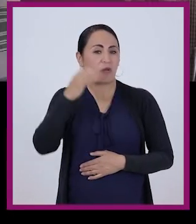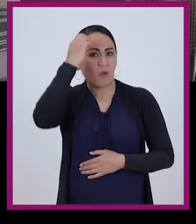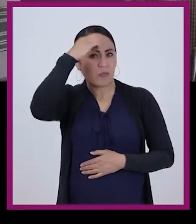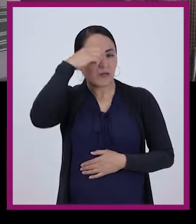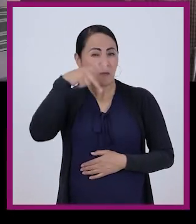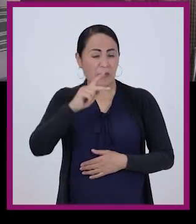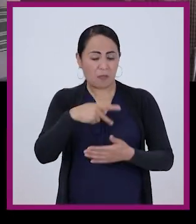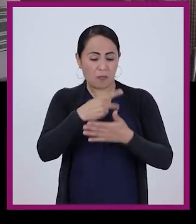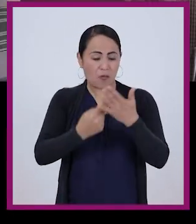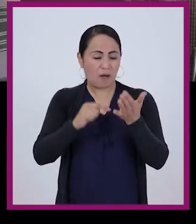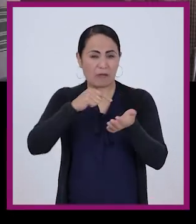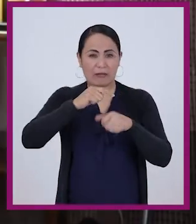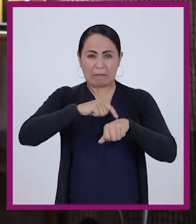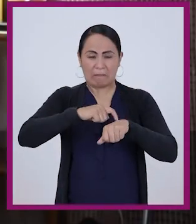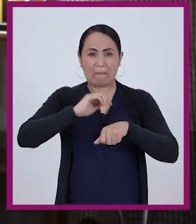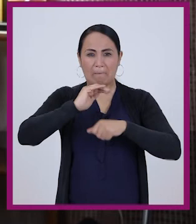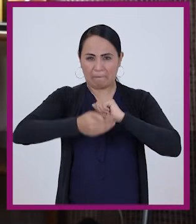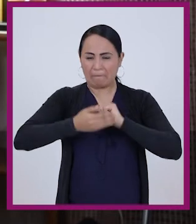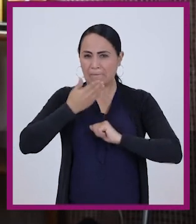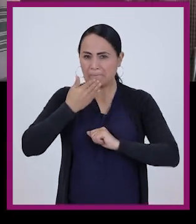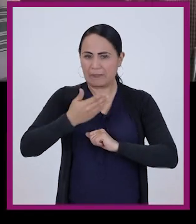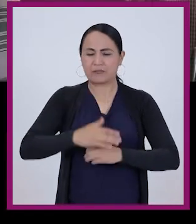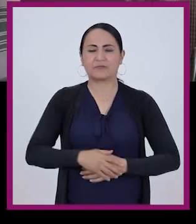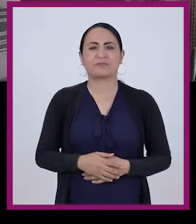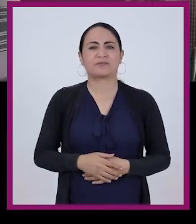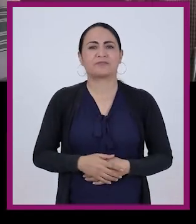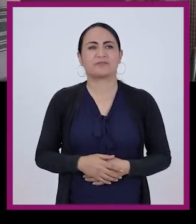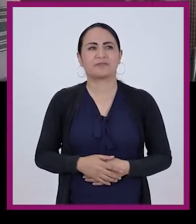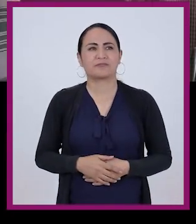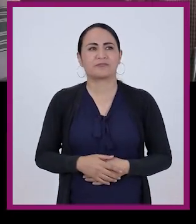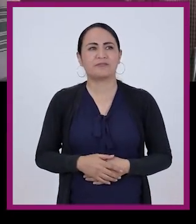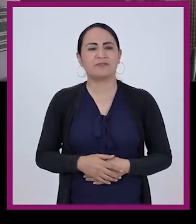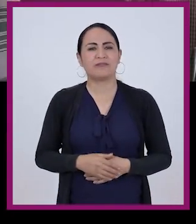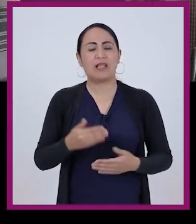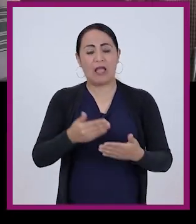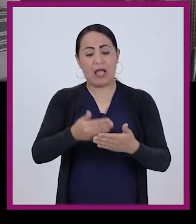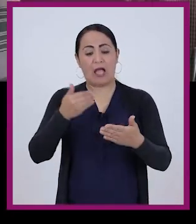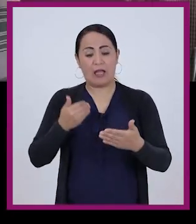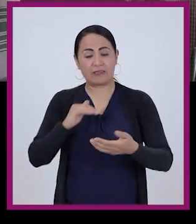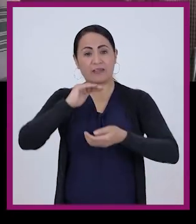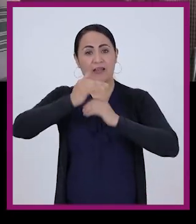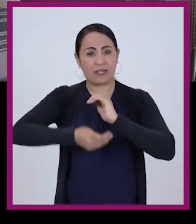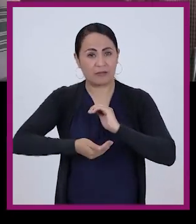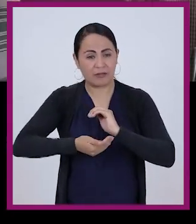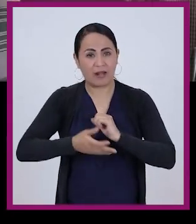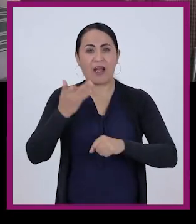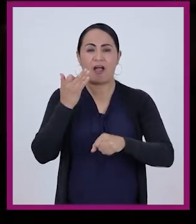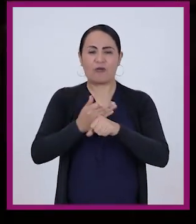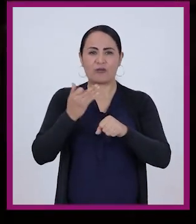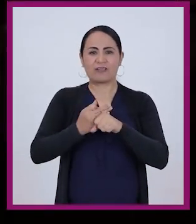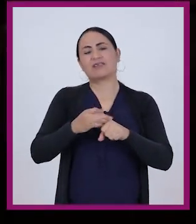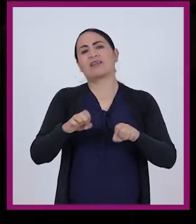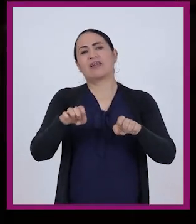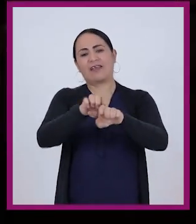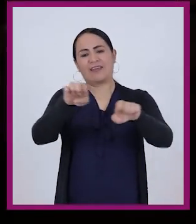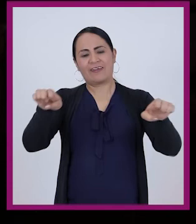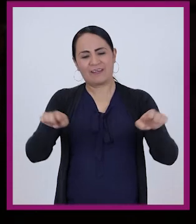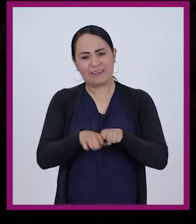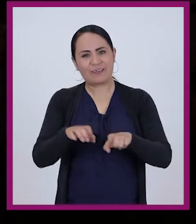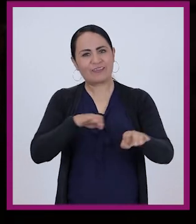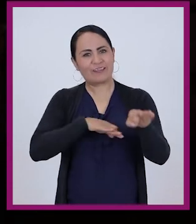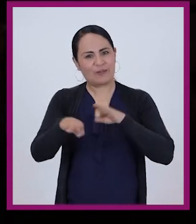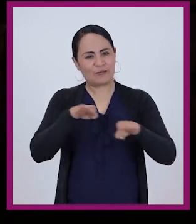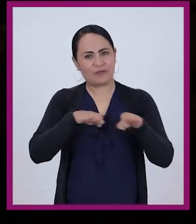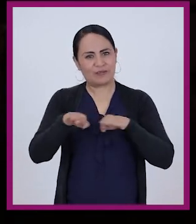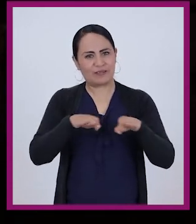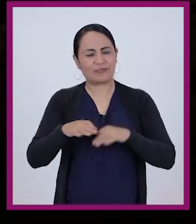pero estamos en tiempo y forma de acabar este programa. Antes de que terminemos por completo, hemos de darle el giro a la historia del